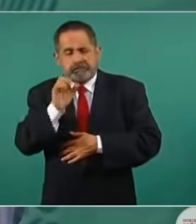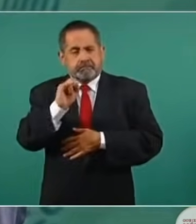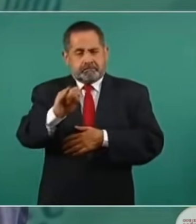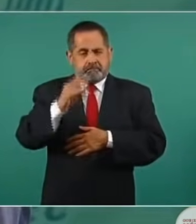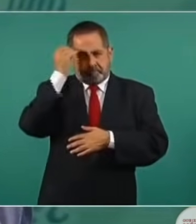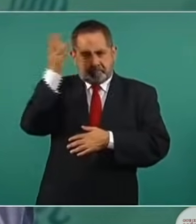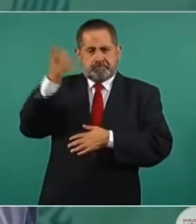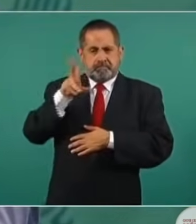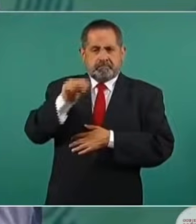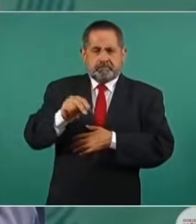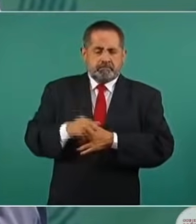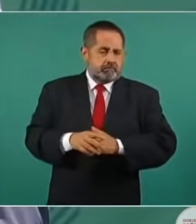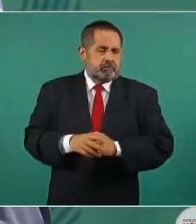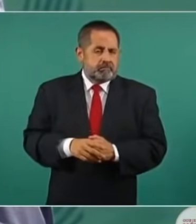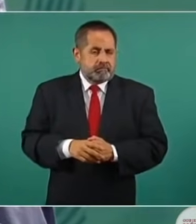Entonces